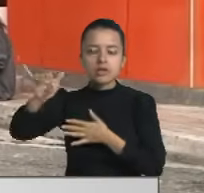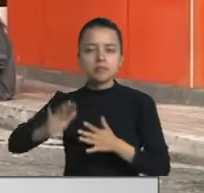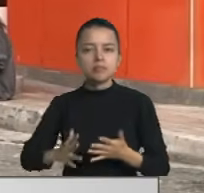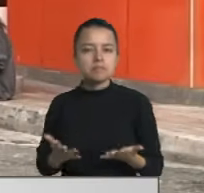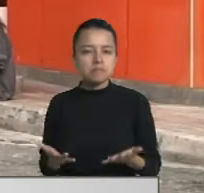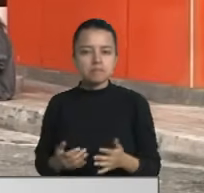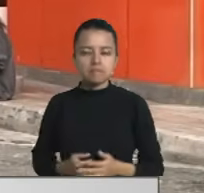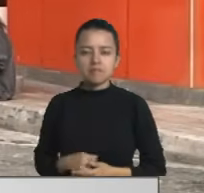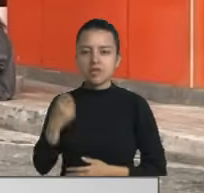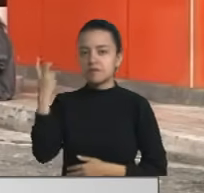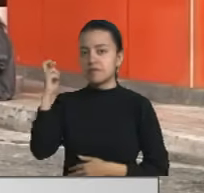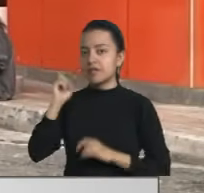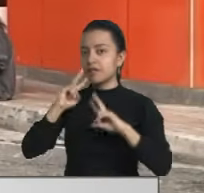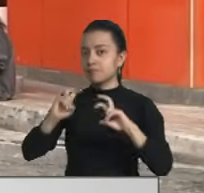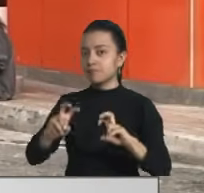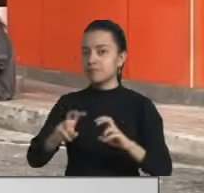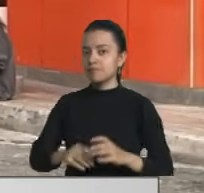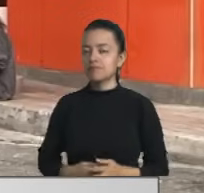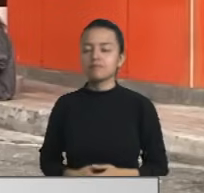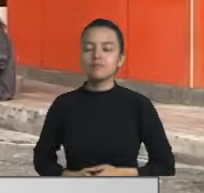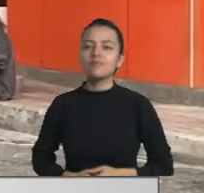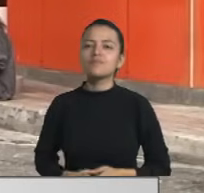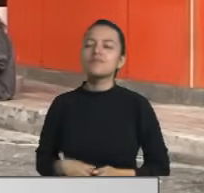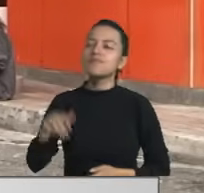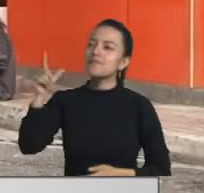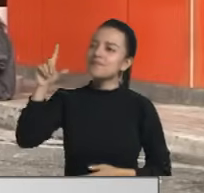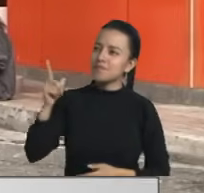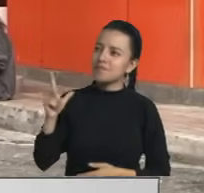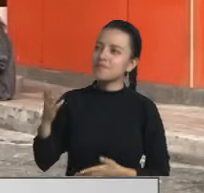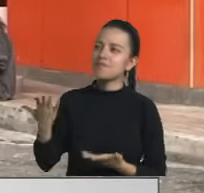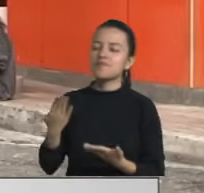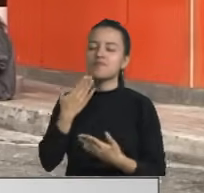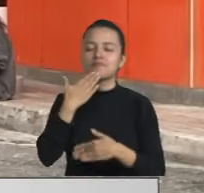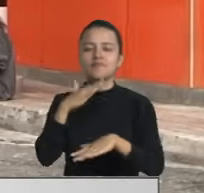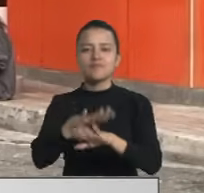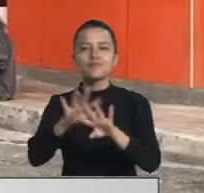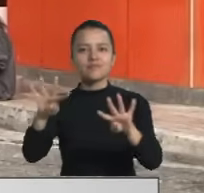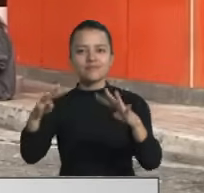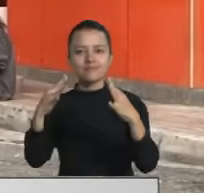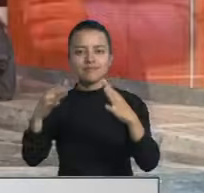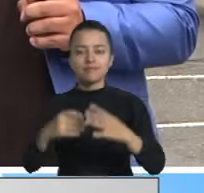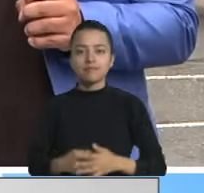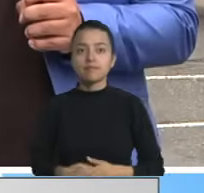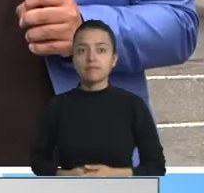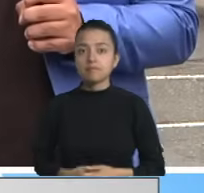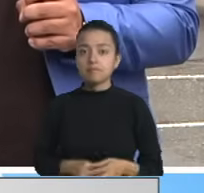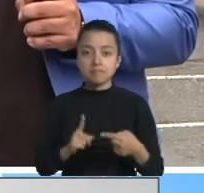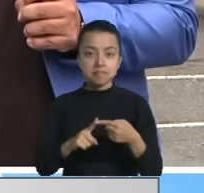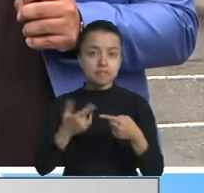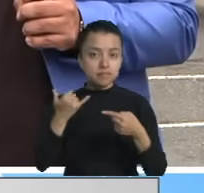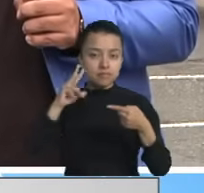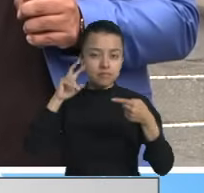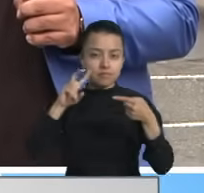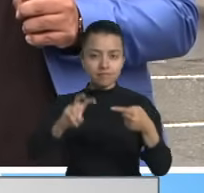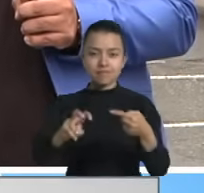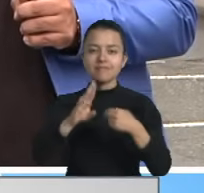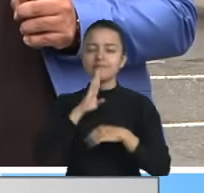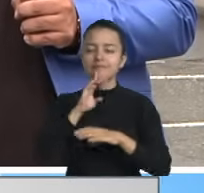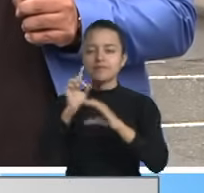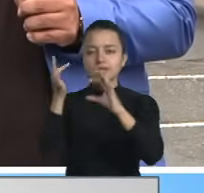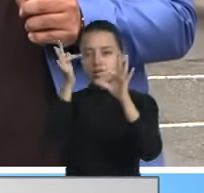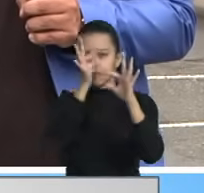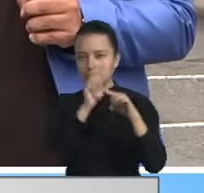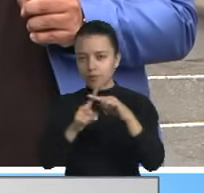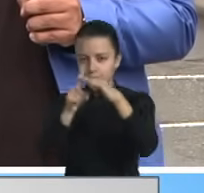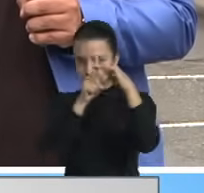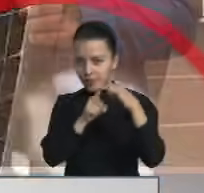Luisa, un cordial saludo para usted y para todos los televidentes. La primera investigación acaba de ser anunciada por la Procuraduría General de